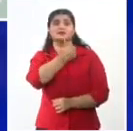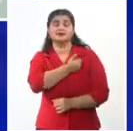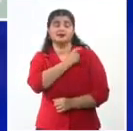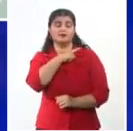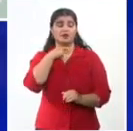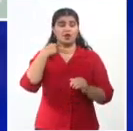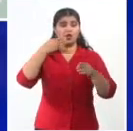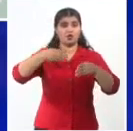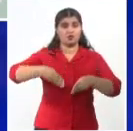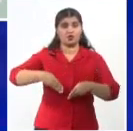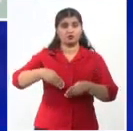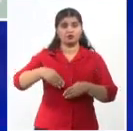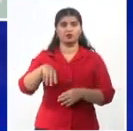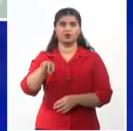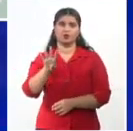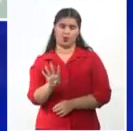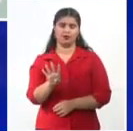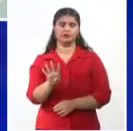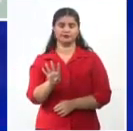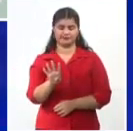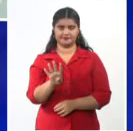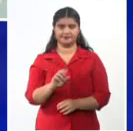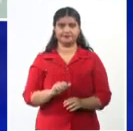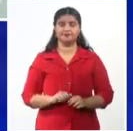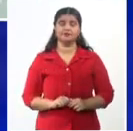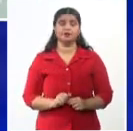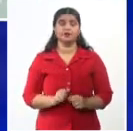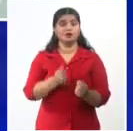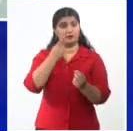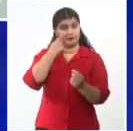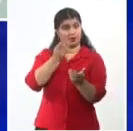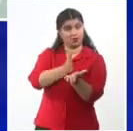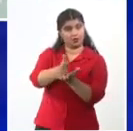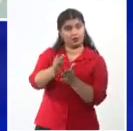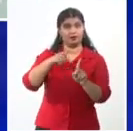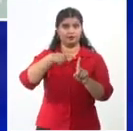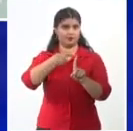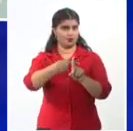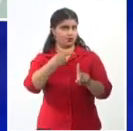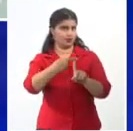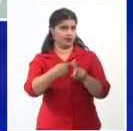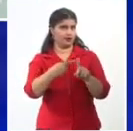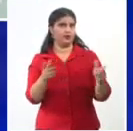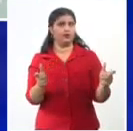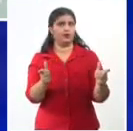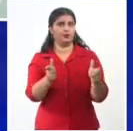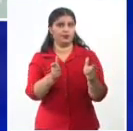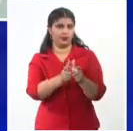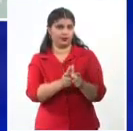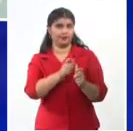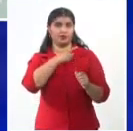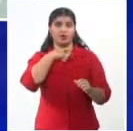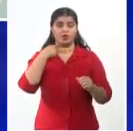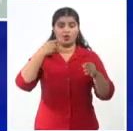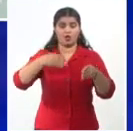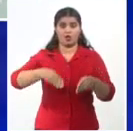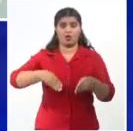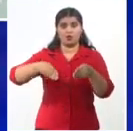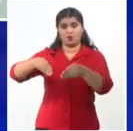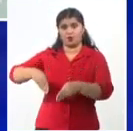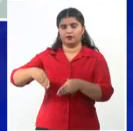lamentablemente, o sea, ustedes pueden ver cómo se mantiene una reducción que también va en el promedio de